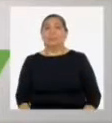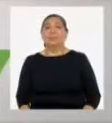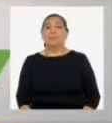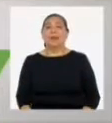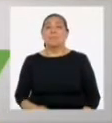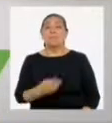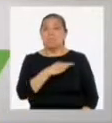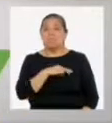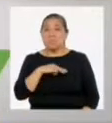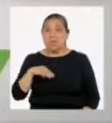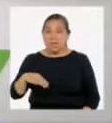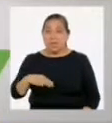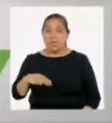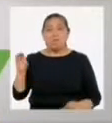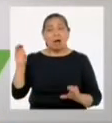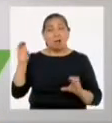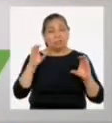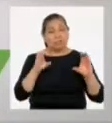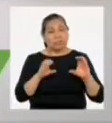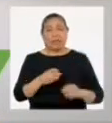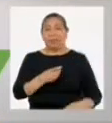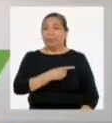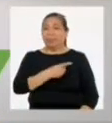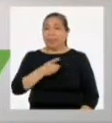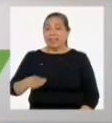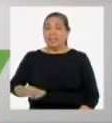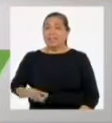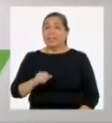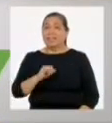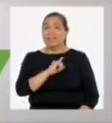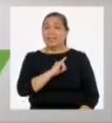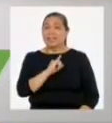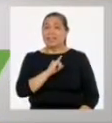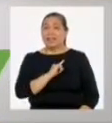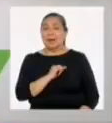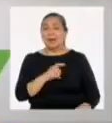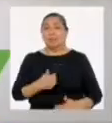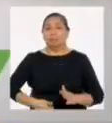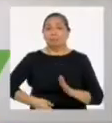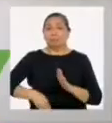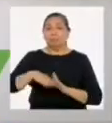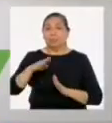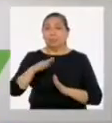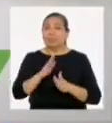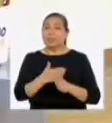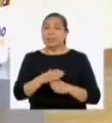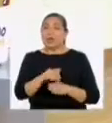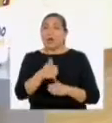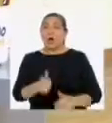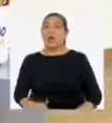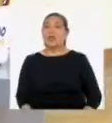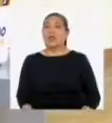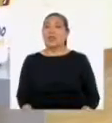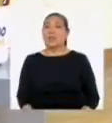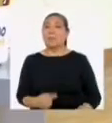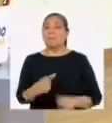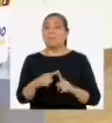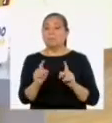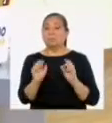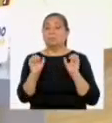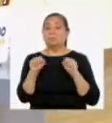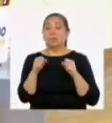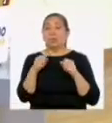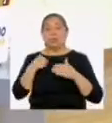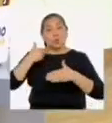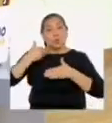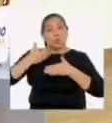vecinales, ministras, científicas, directoras de instituciones y emprendimientos, entre otras. Es decir, que